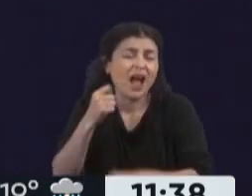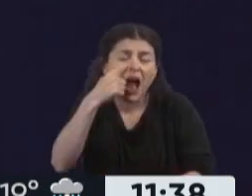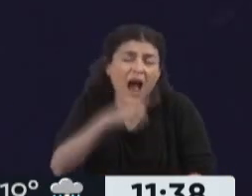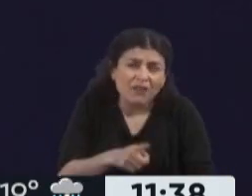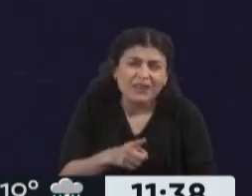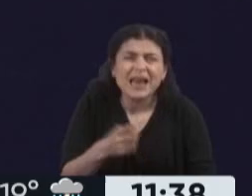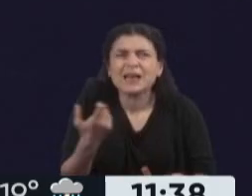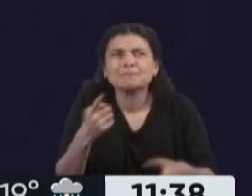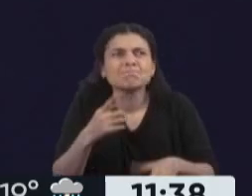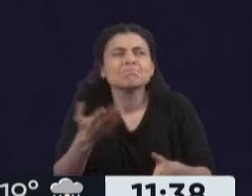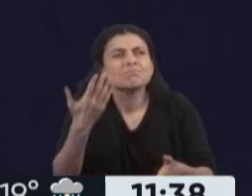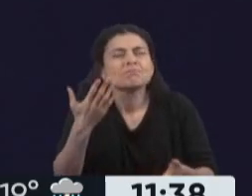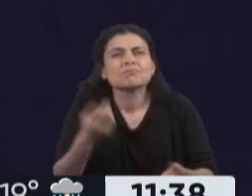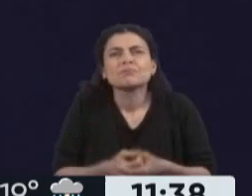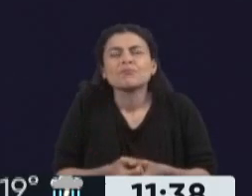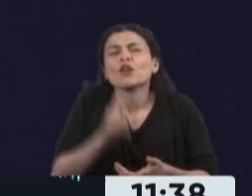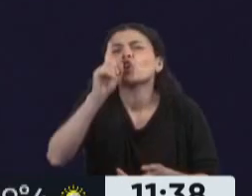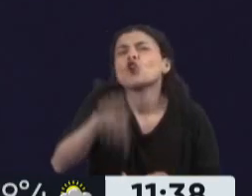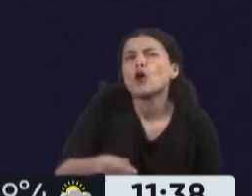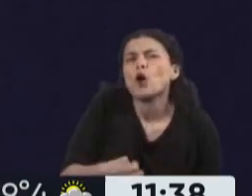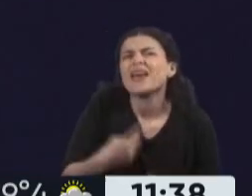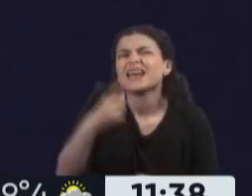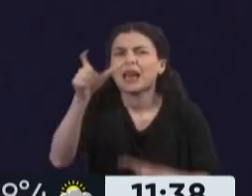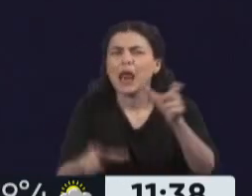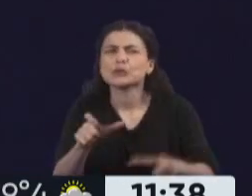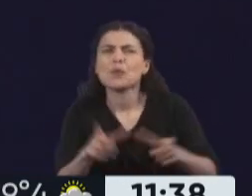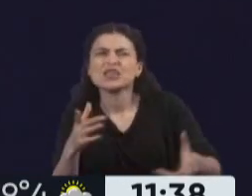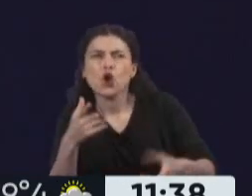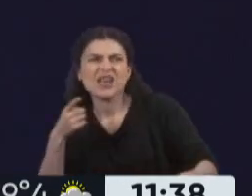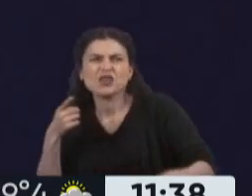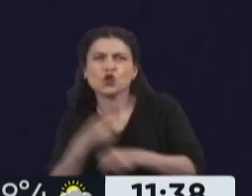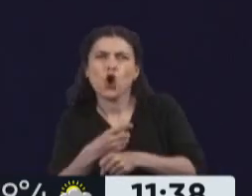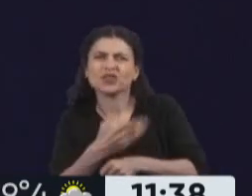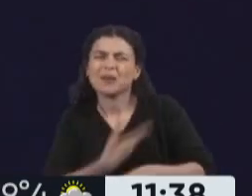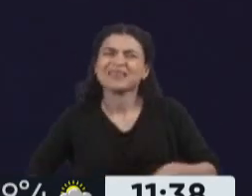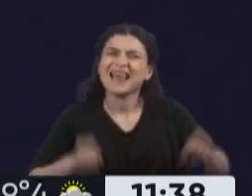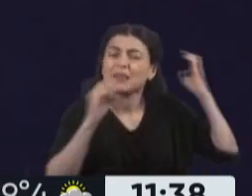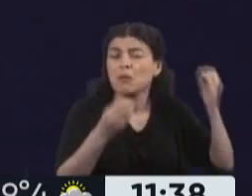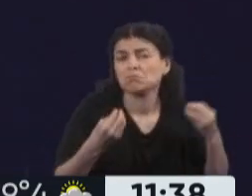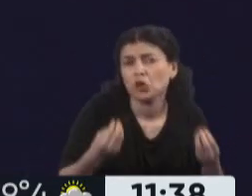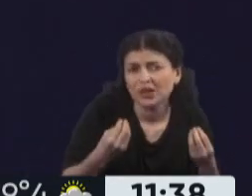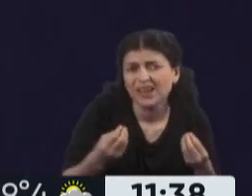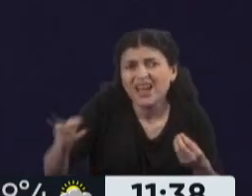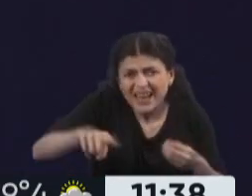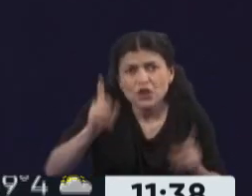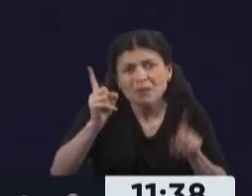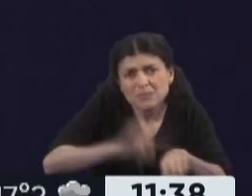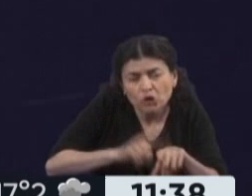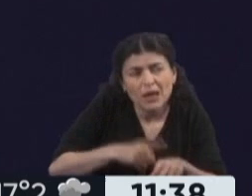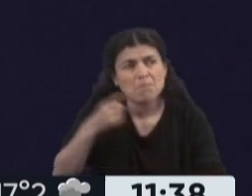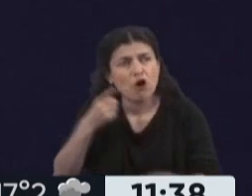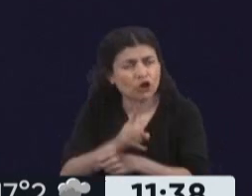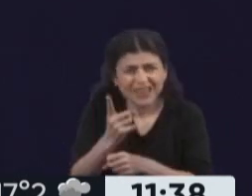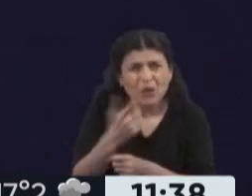para que la gente esté en contra de lo que hace Milei, porque básicamente es lo que se votó, o lo que votó la